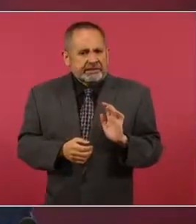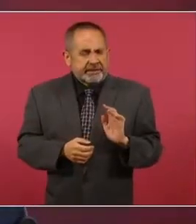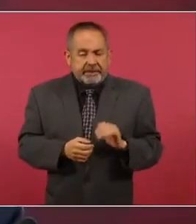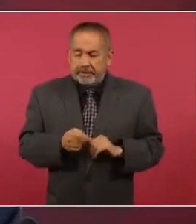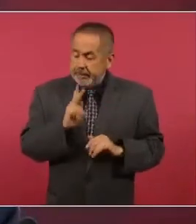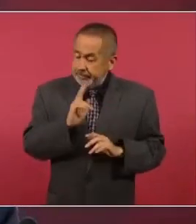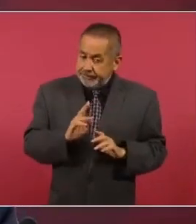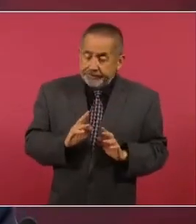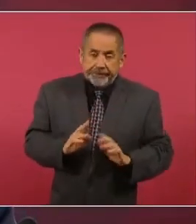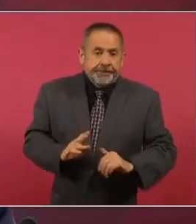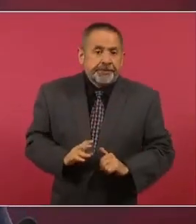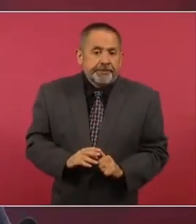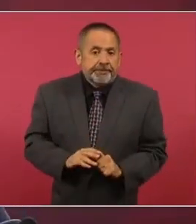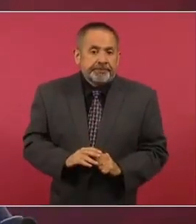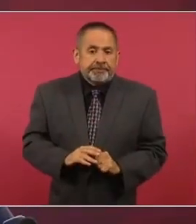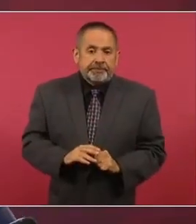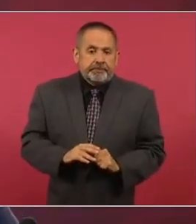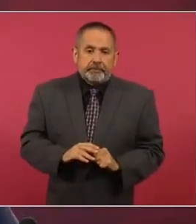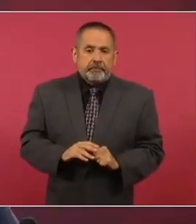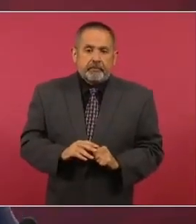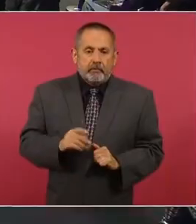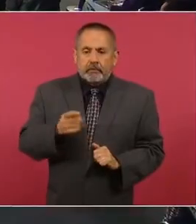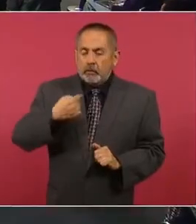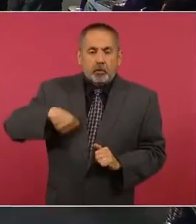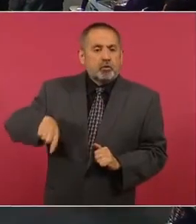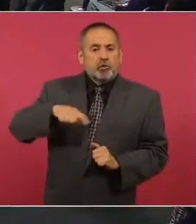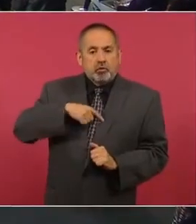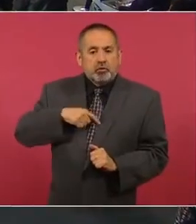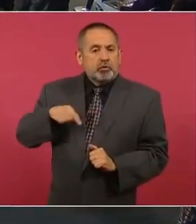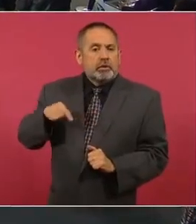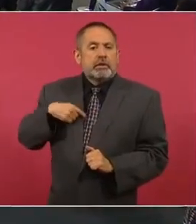pero no vamos a ser nosotros